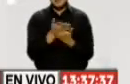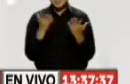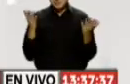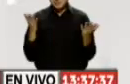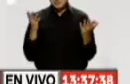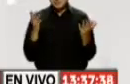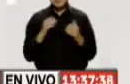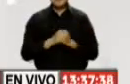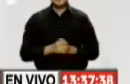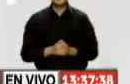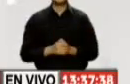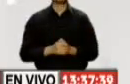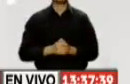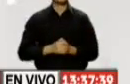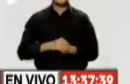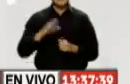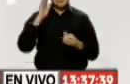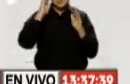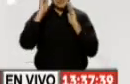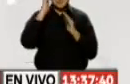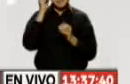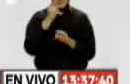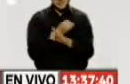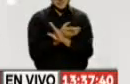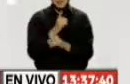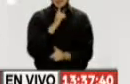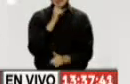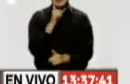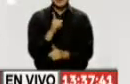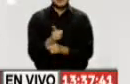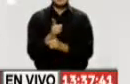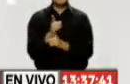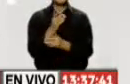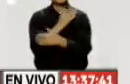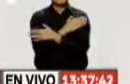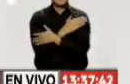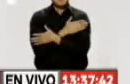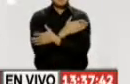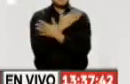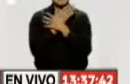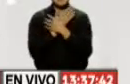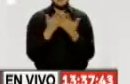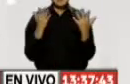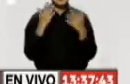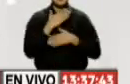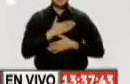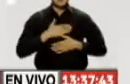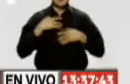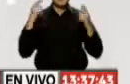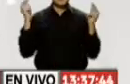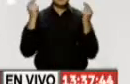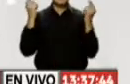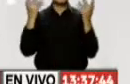por la recomendación. Gracias por la recomendación, mi querida Mirta. Un abrazo a la distancia y disfruten de estas fiestas en la ciudad de